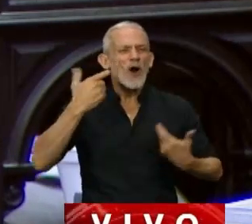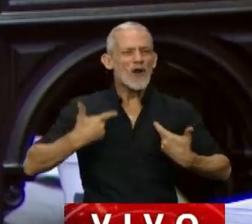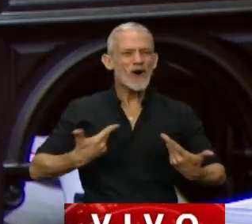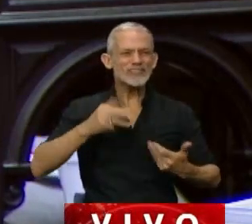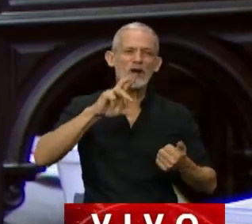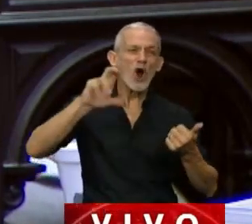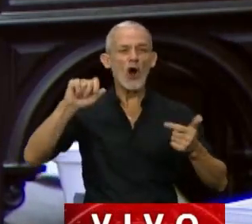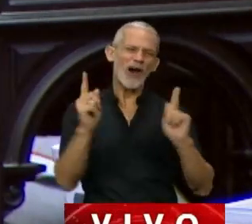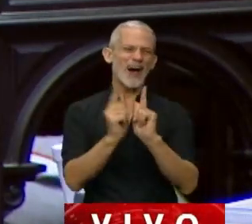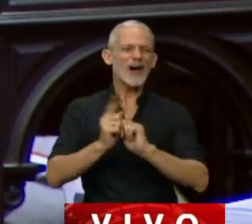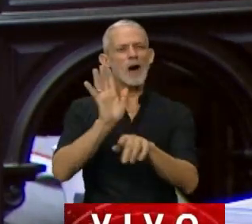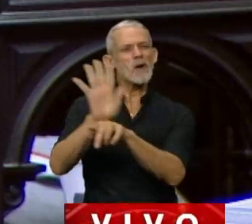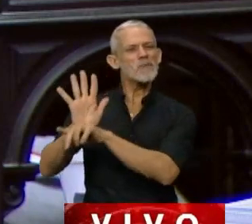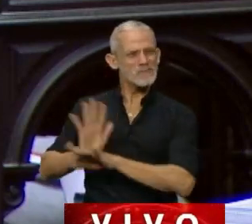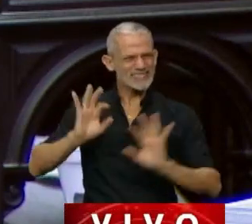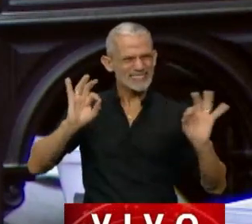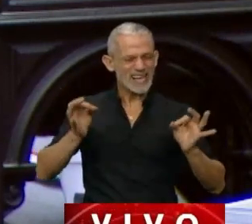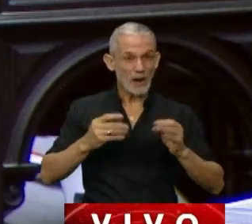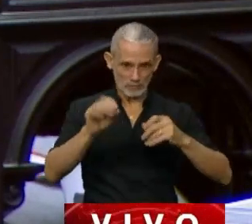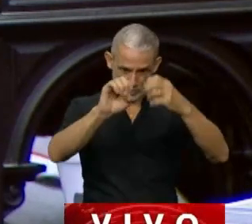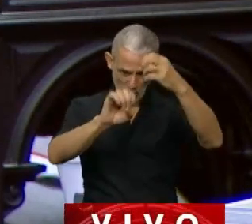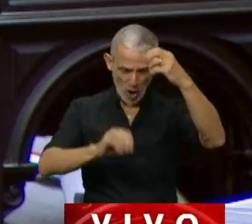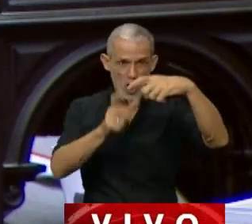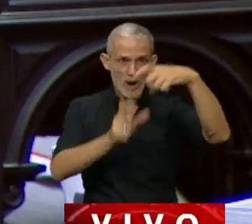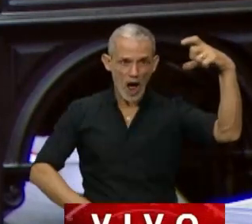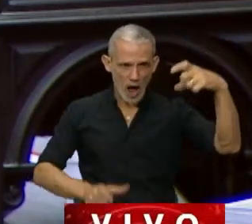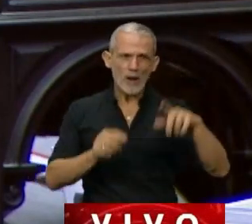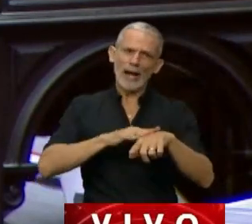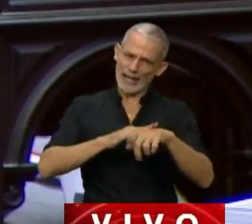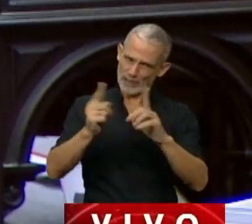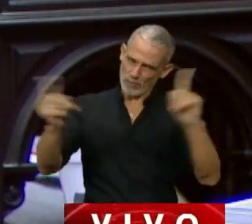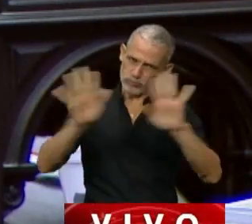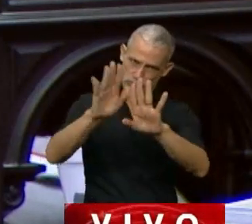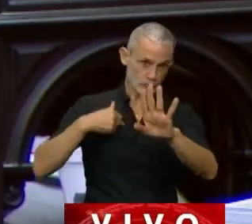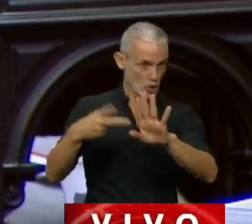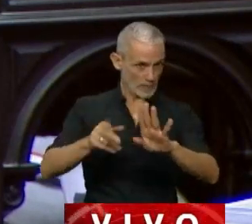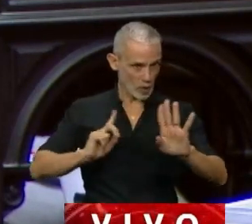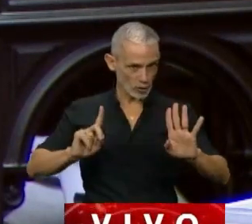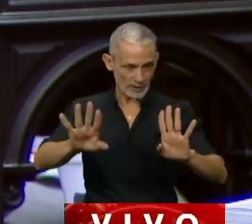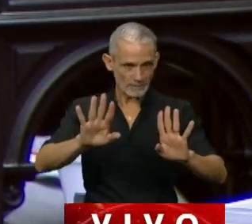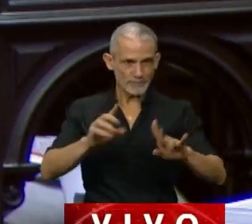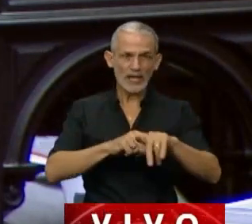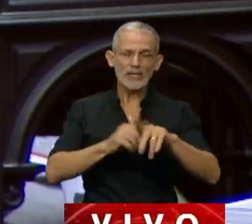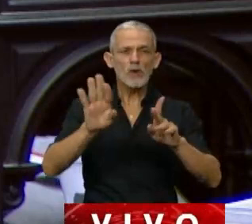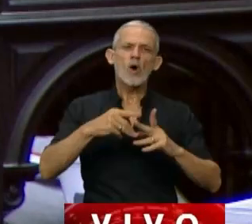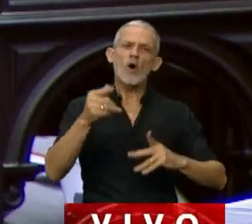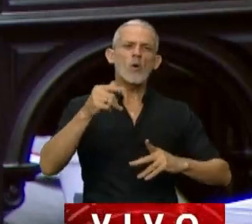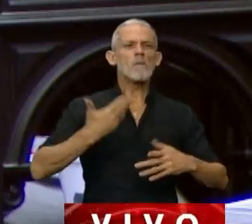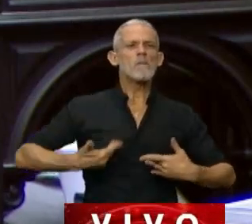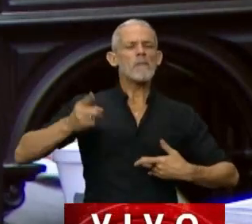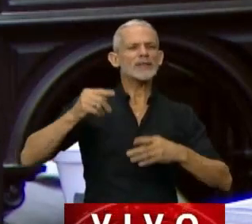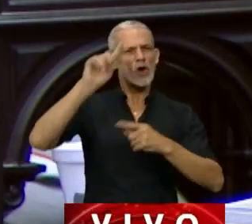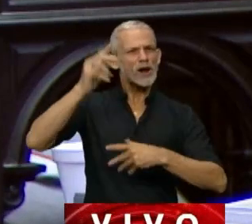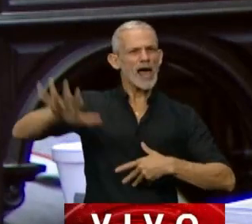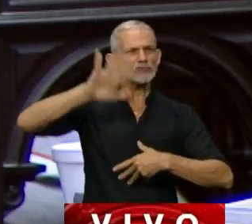muchas veces en estas listas sábanas, sí, señor presidente, se les dio tiempo a otros partidos, le pido por favor que a un partido federal se le permita